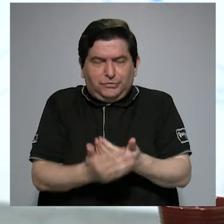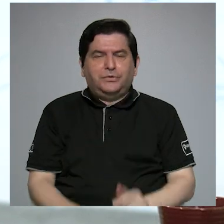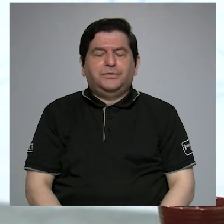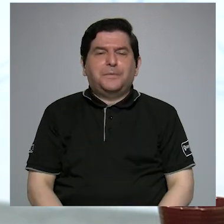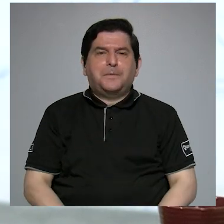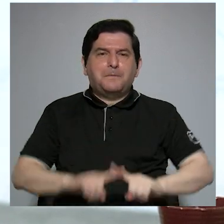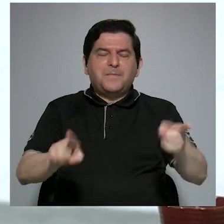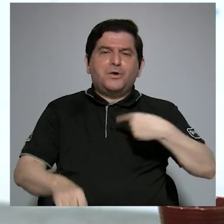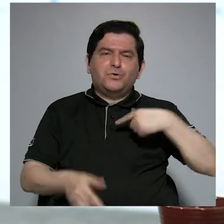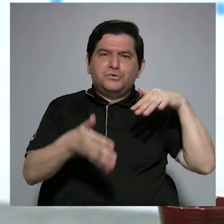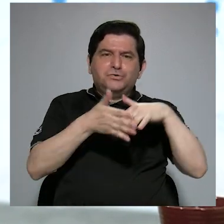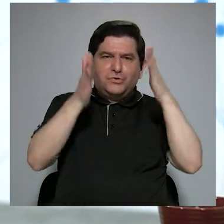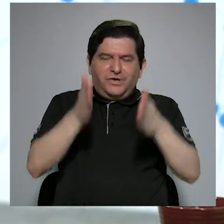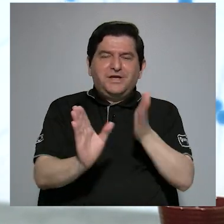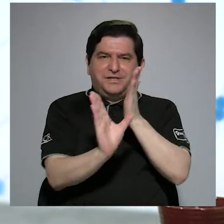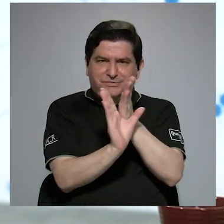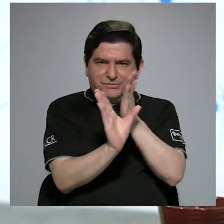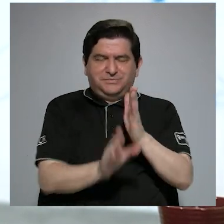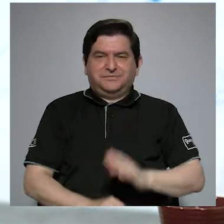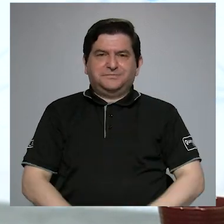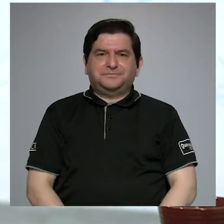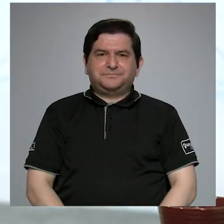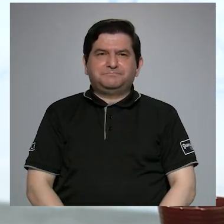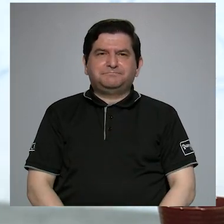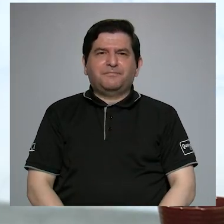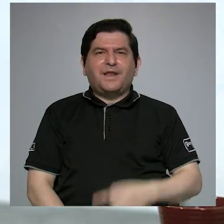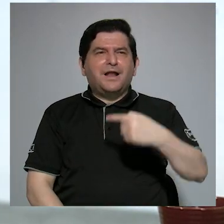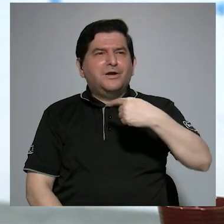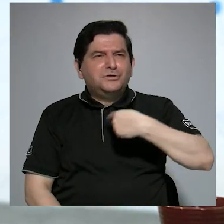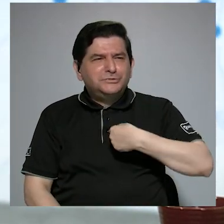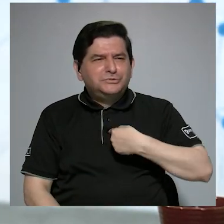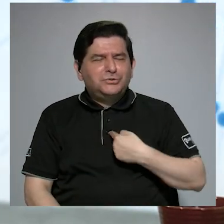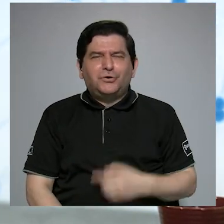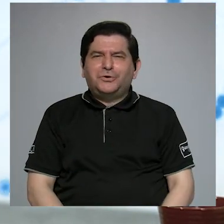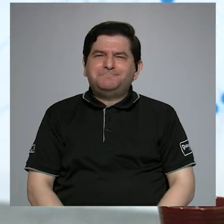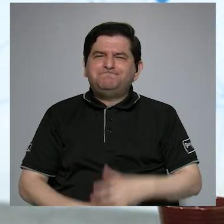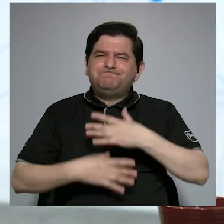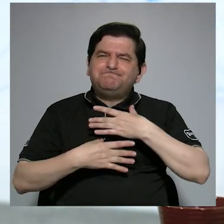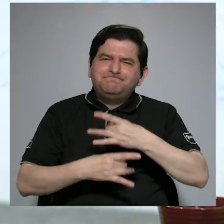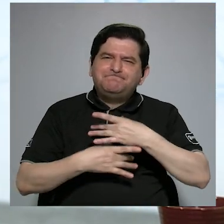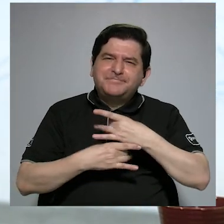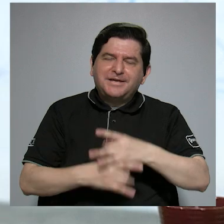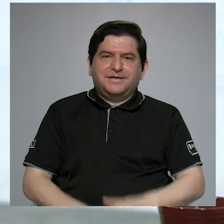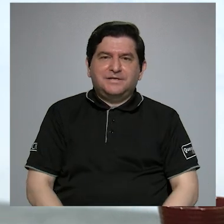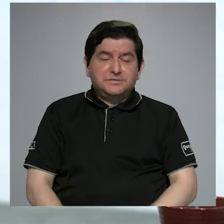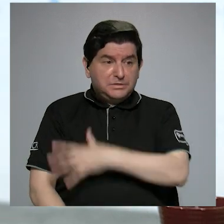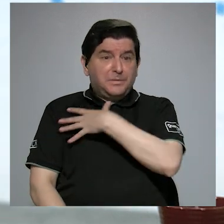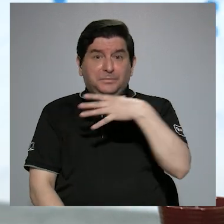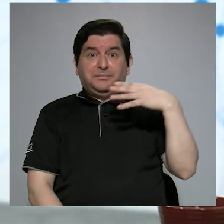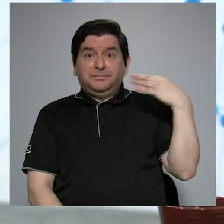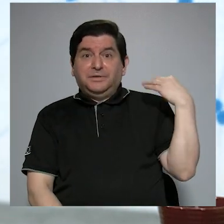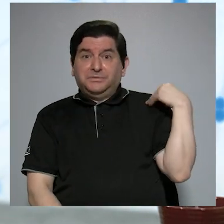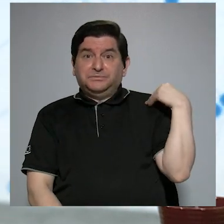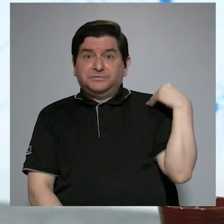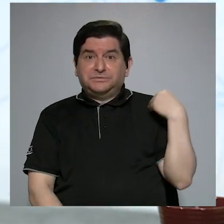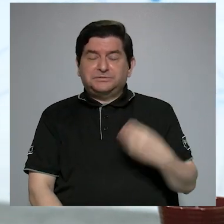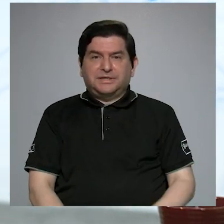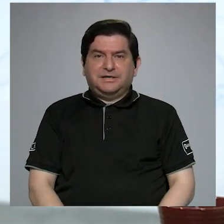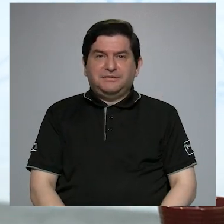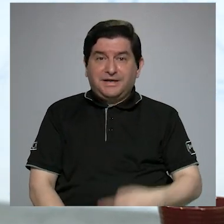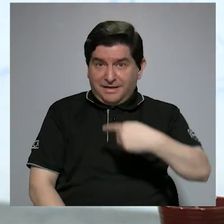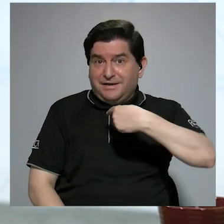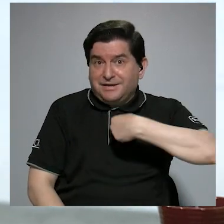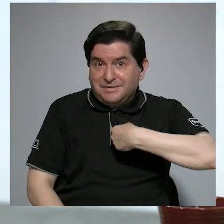nace, pero cuando yo estudiaba psicología tenía como cierta inquietud porque me gustaba muchísimo o me